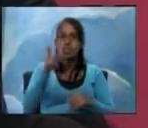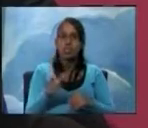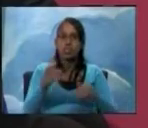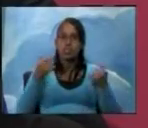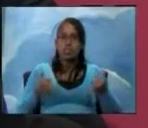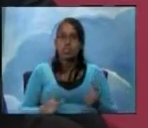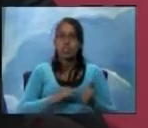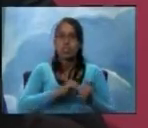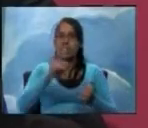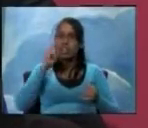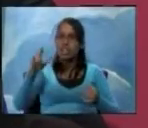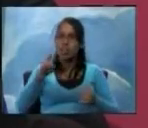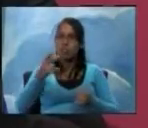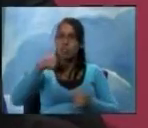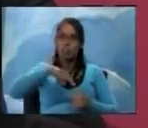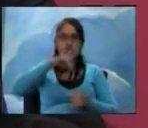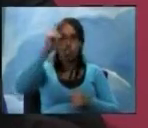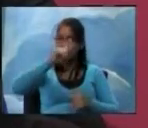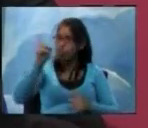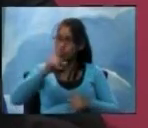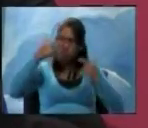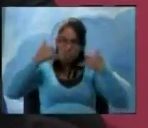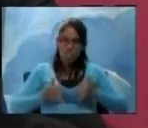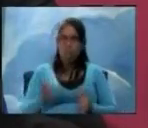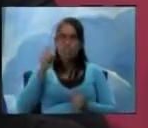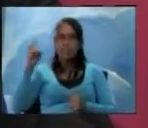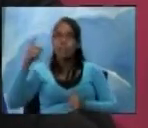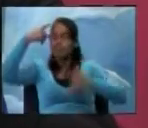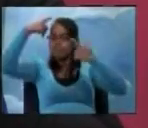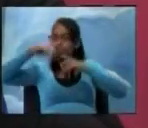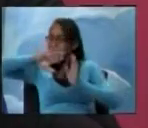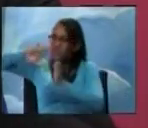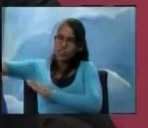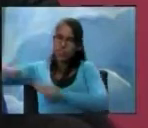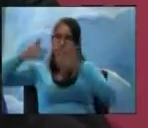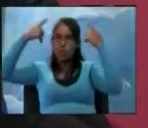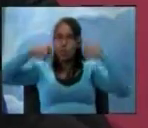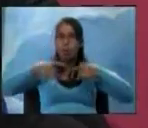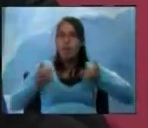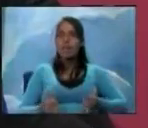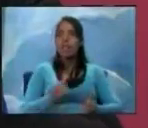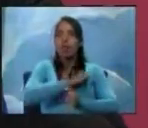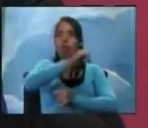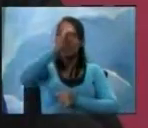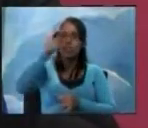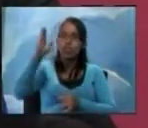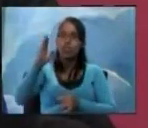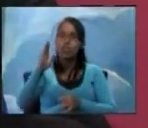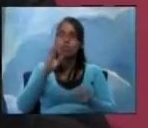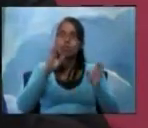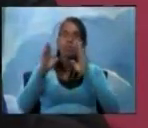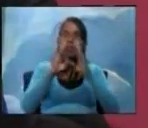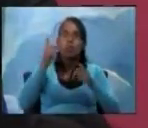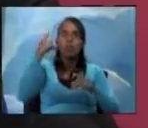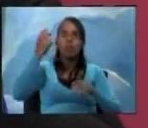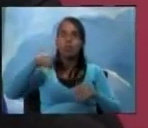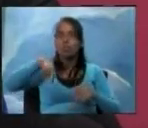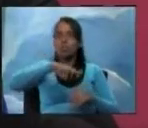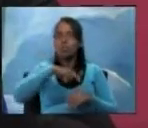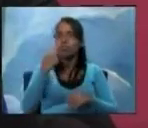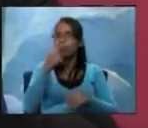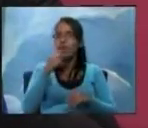del diablo. Ya nosotros no somos hijos de Satanás, que el Señor lo reprenda. Ya somos hijos de Dios y pronunciamos por nuestros